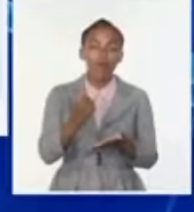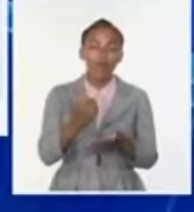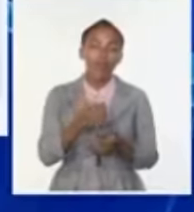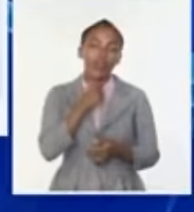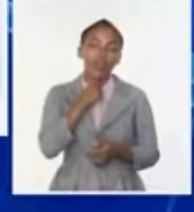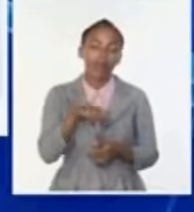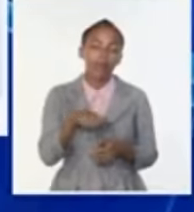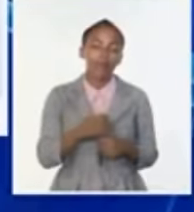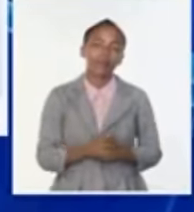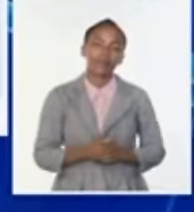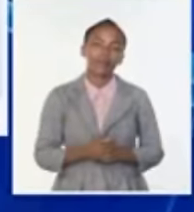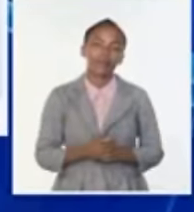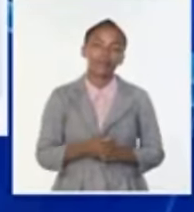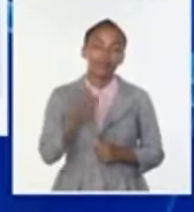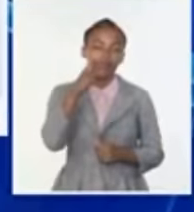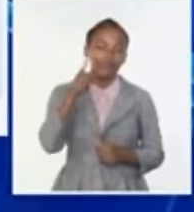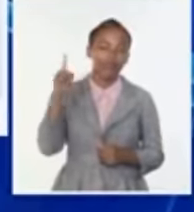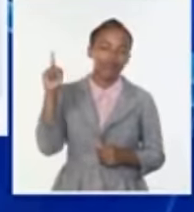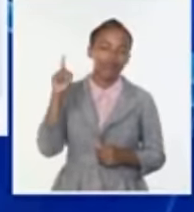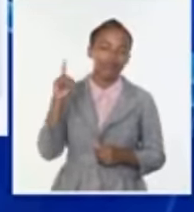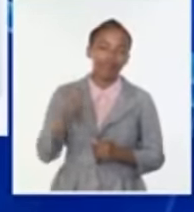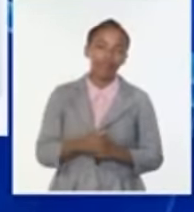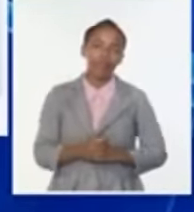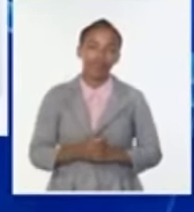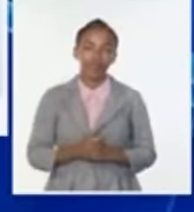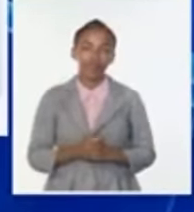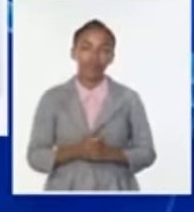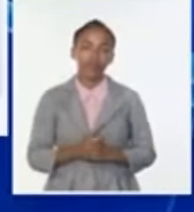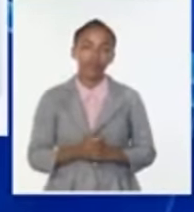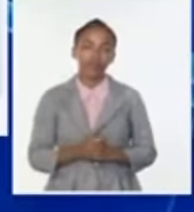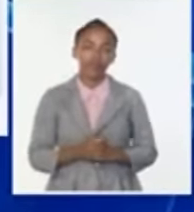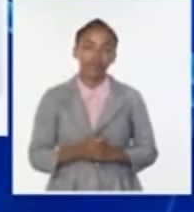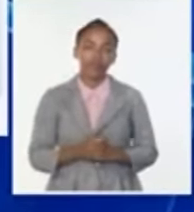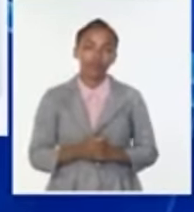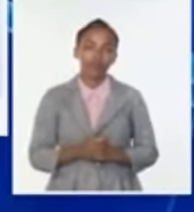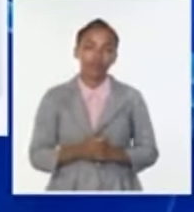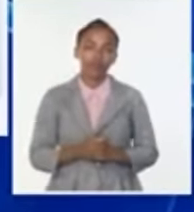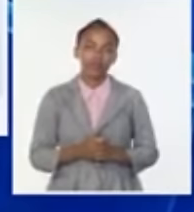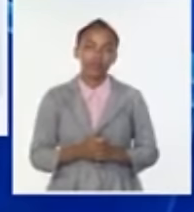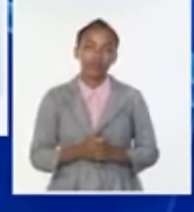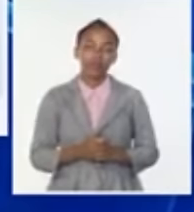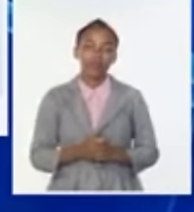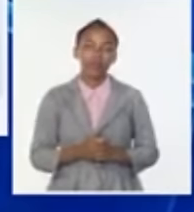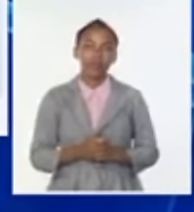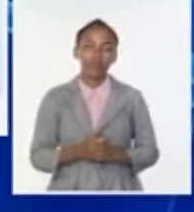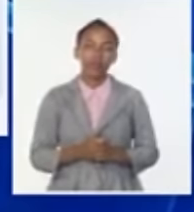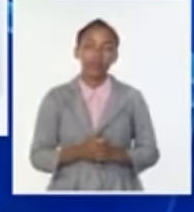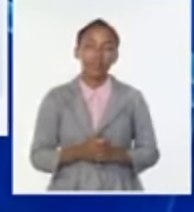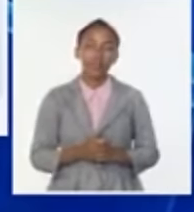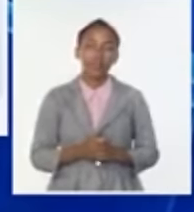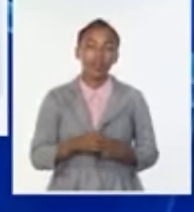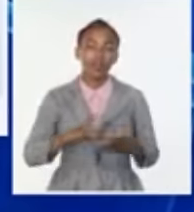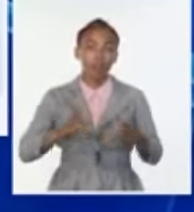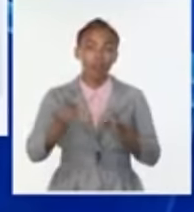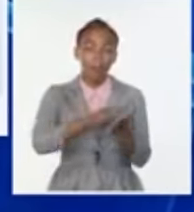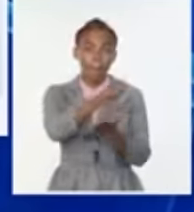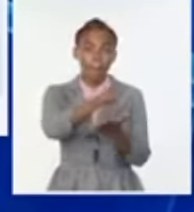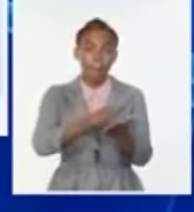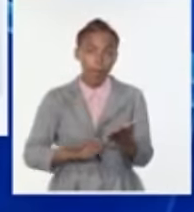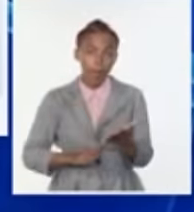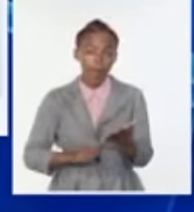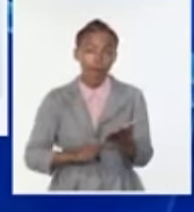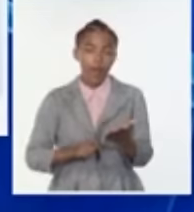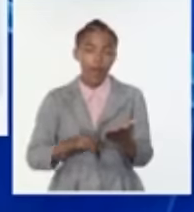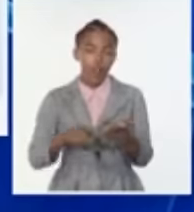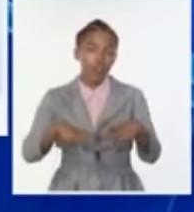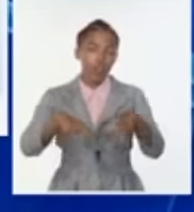medidas, están aprobadas y en fase de implementación. Un nuevo mecanismo para la asignación y gestión de las